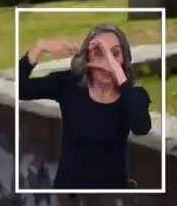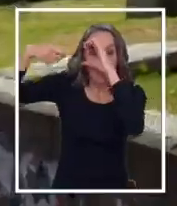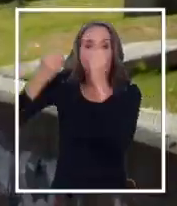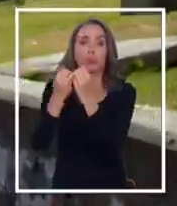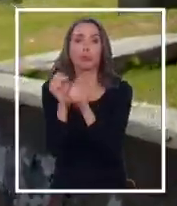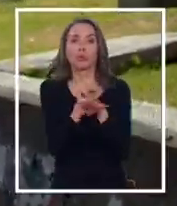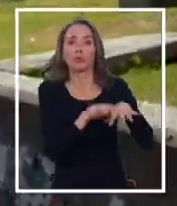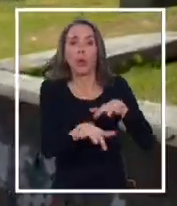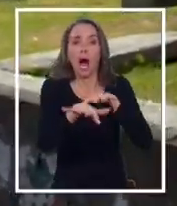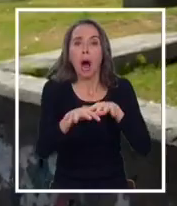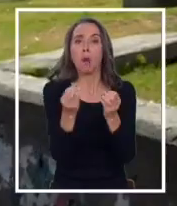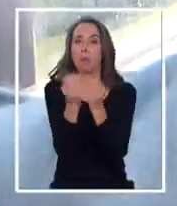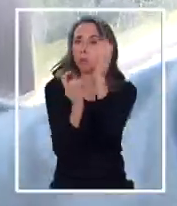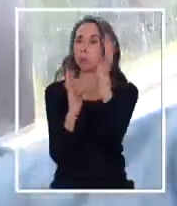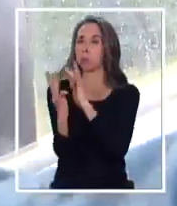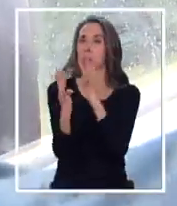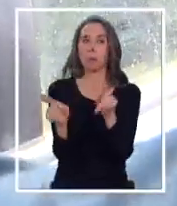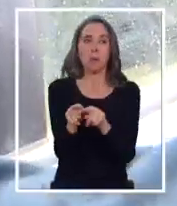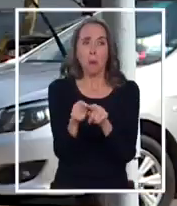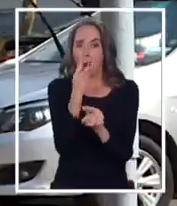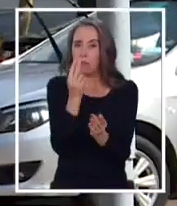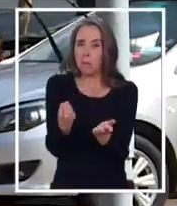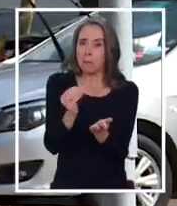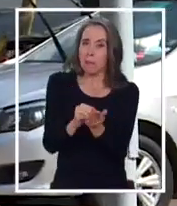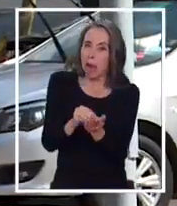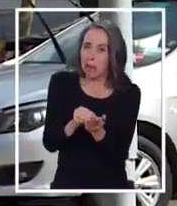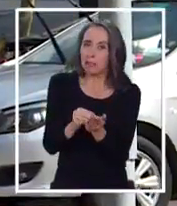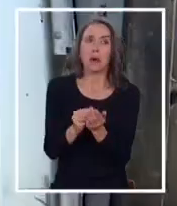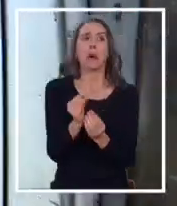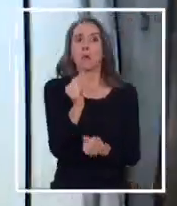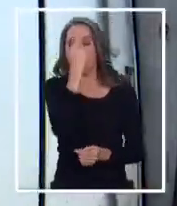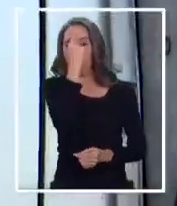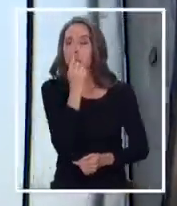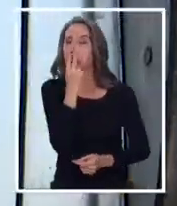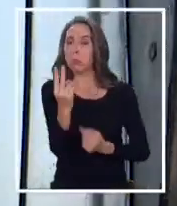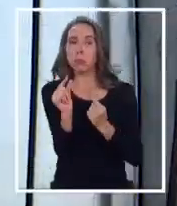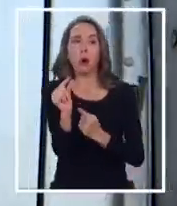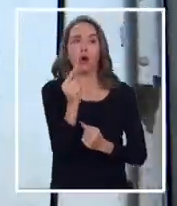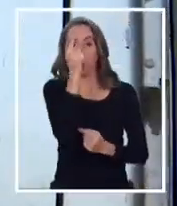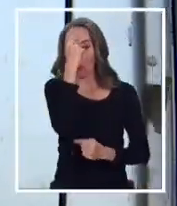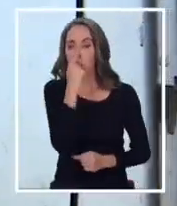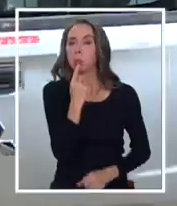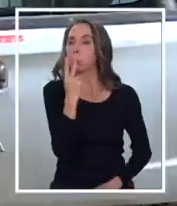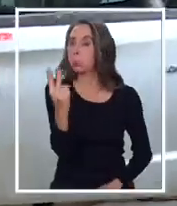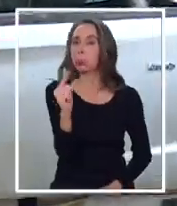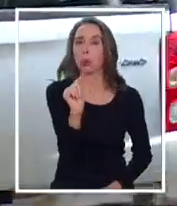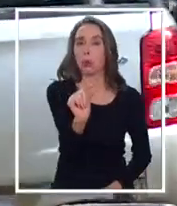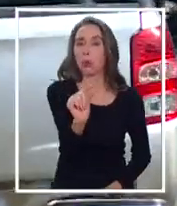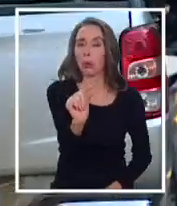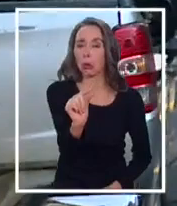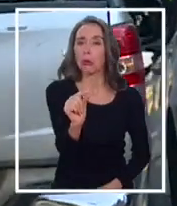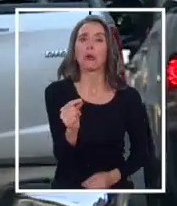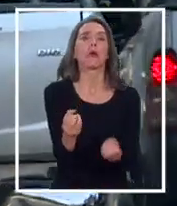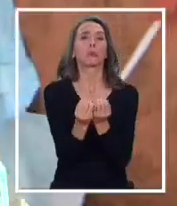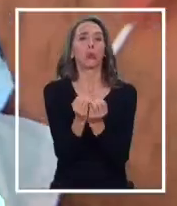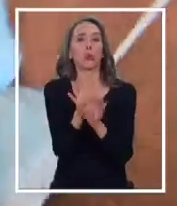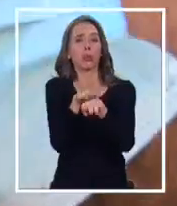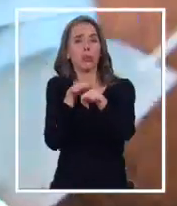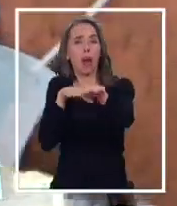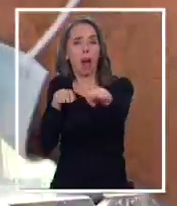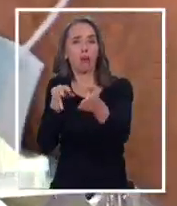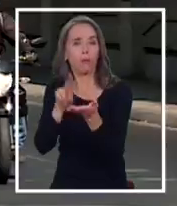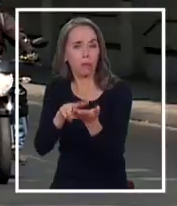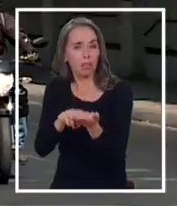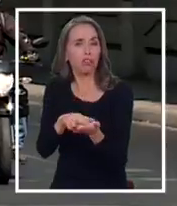en la verdad es que no era igual a lo mejor un poco más crisis la gente ha visto poca que poca gente poca gente dijo bastante congestión la